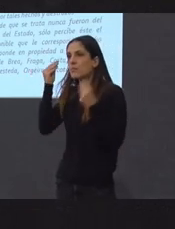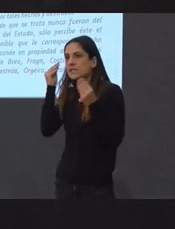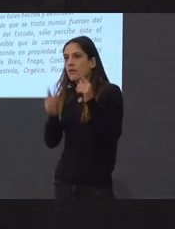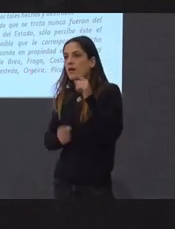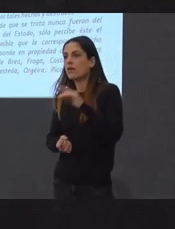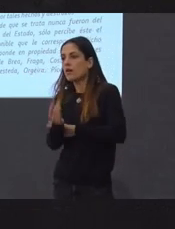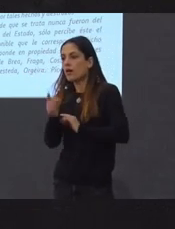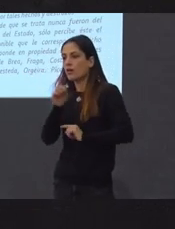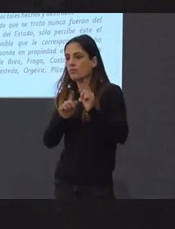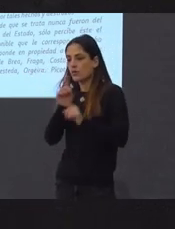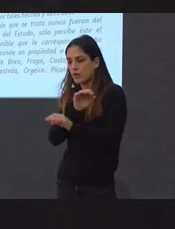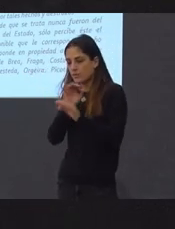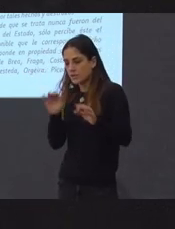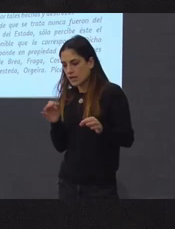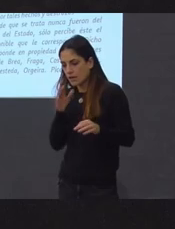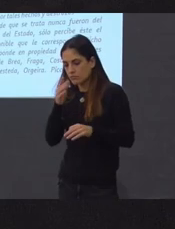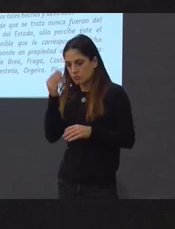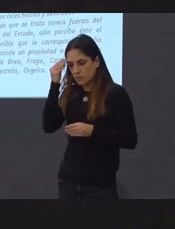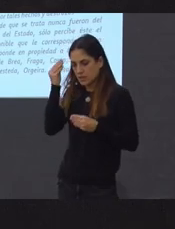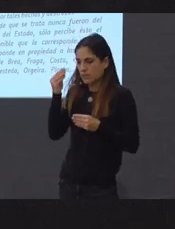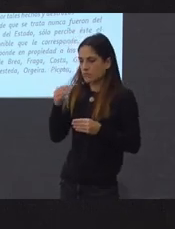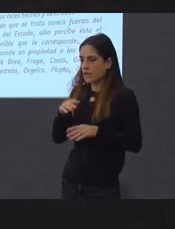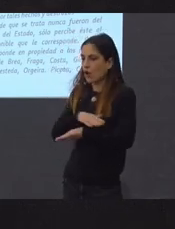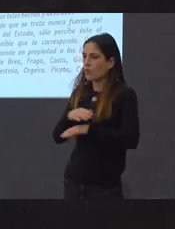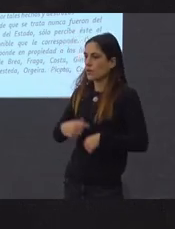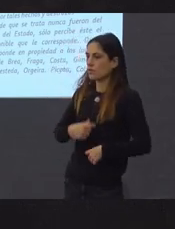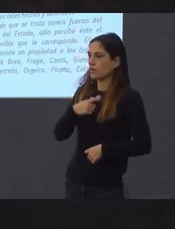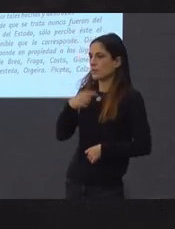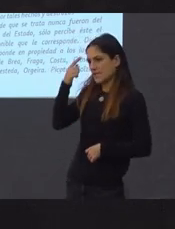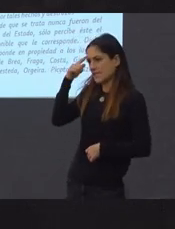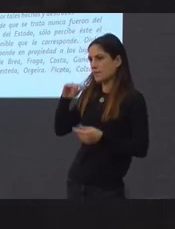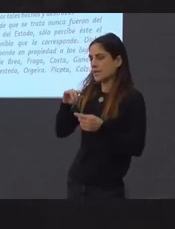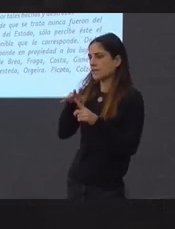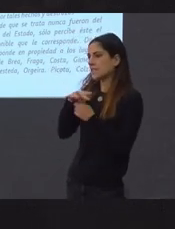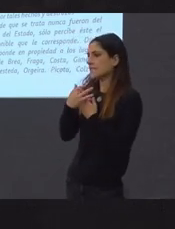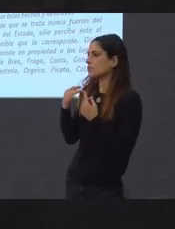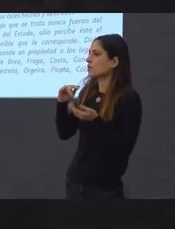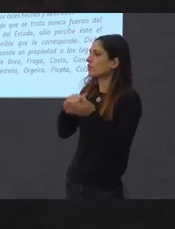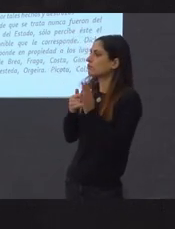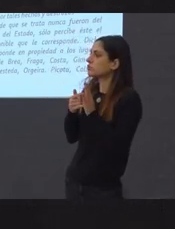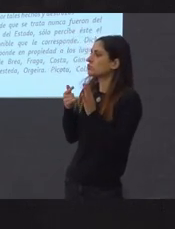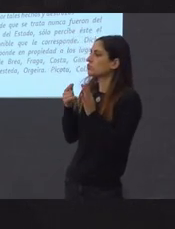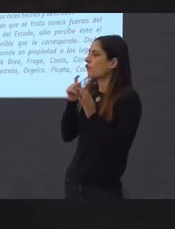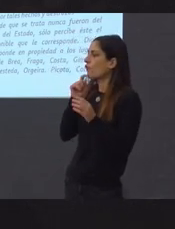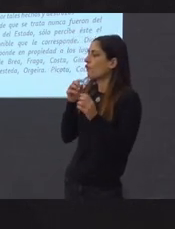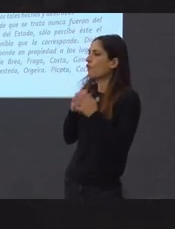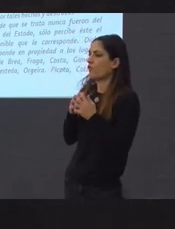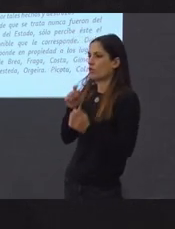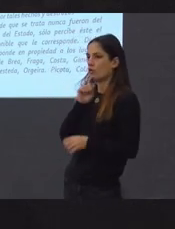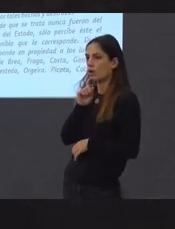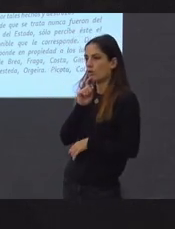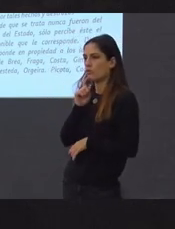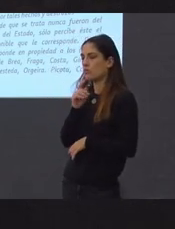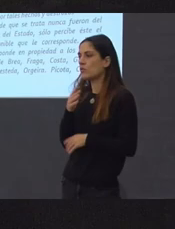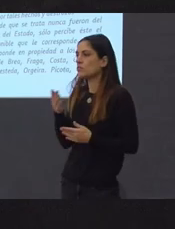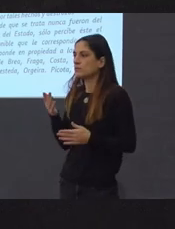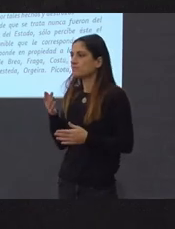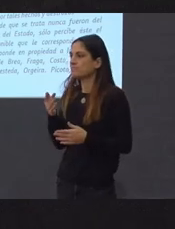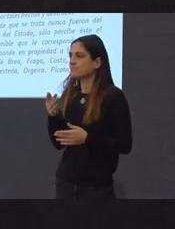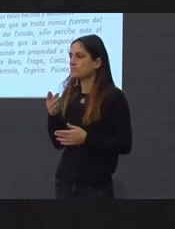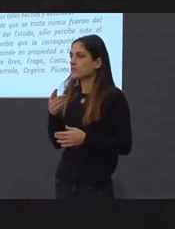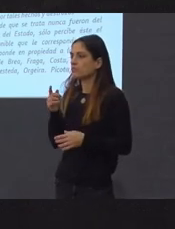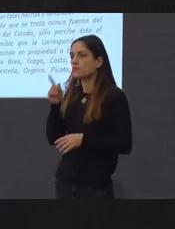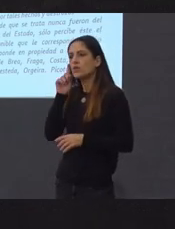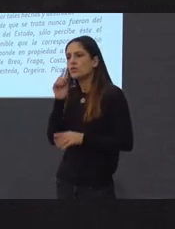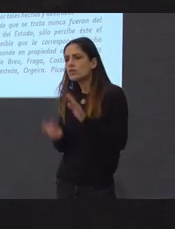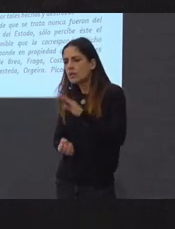os gobernos civis, que xa sabían como estaba funcionando isto, como estaban recibindo os veciños os consorcios, que istes